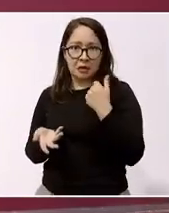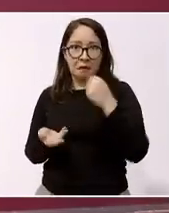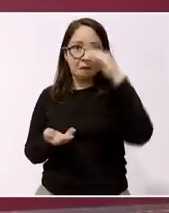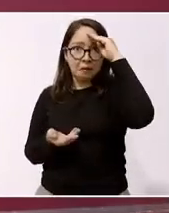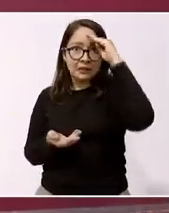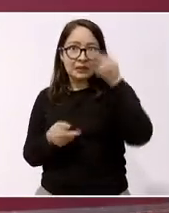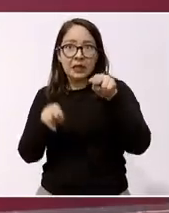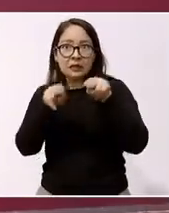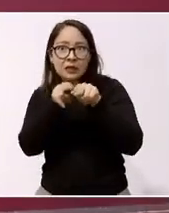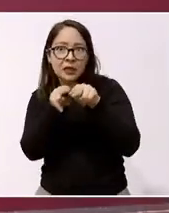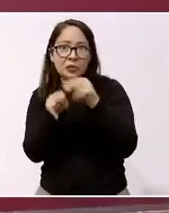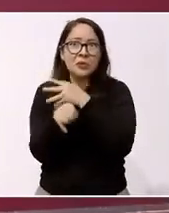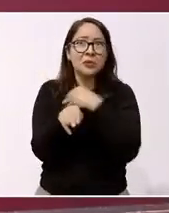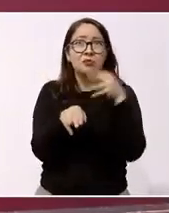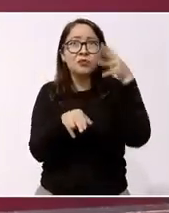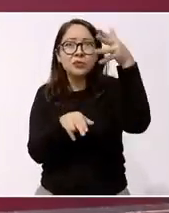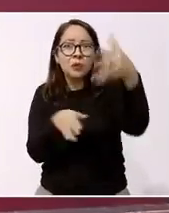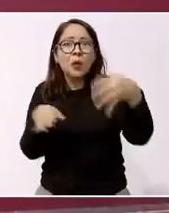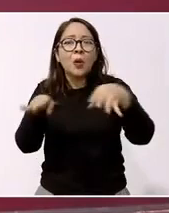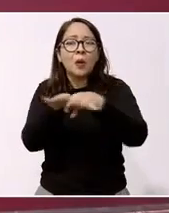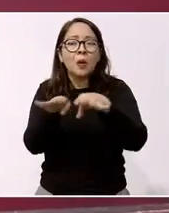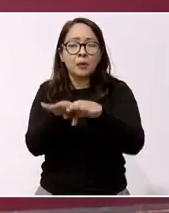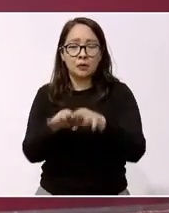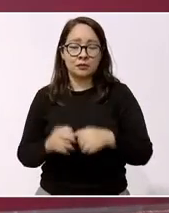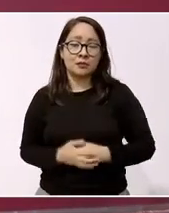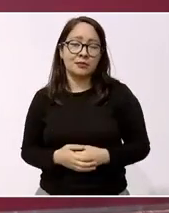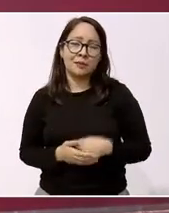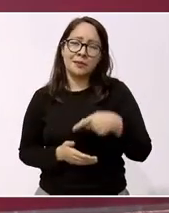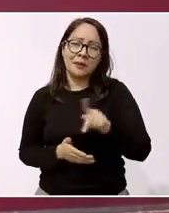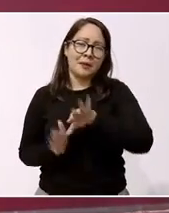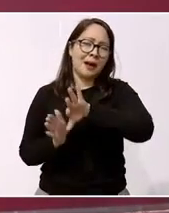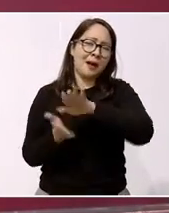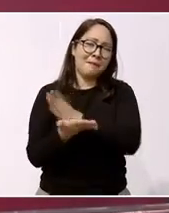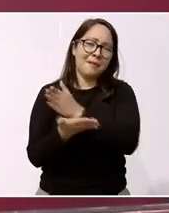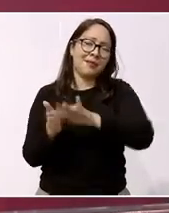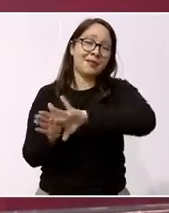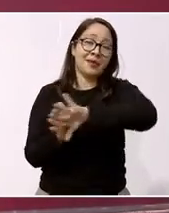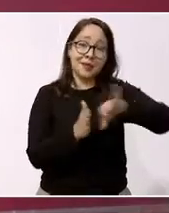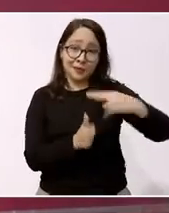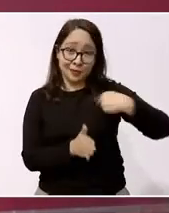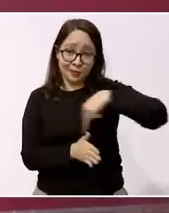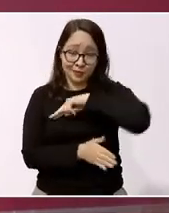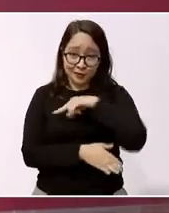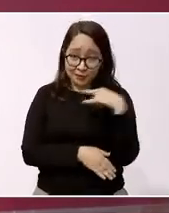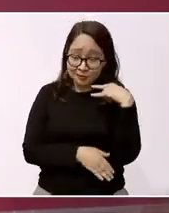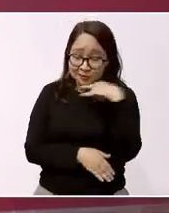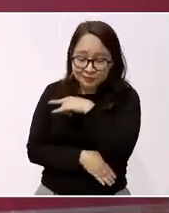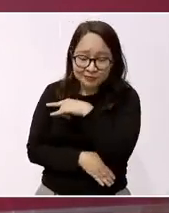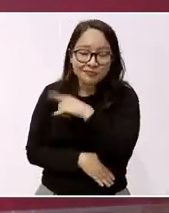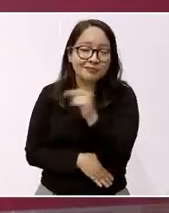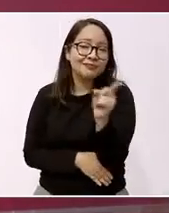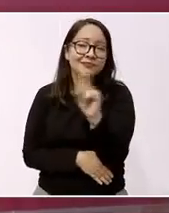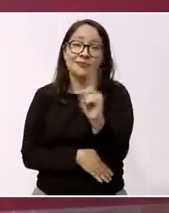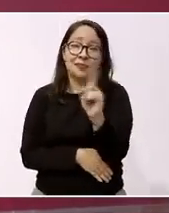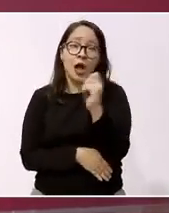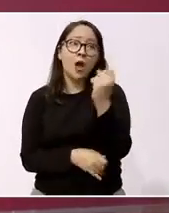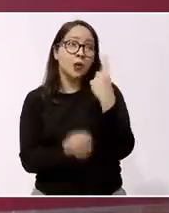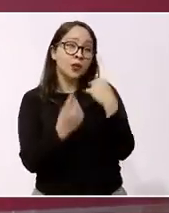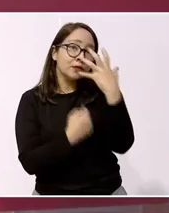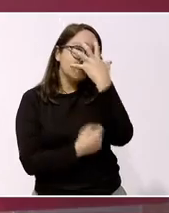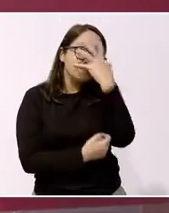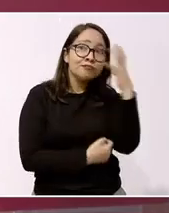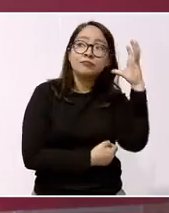además, nosotros no tenemos un doble discurso, no somos hipócritas, de esos que